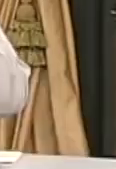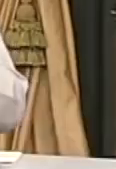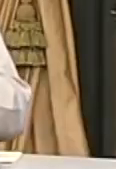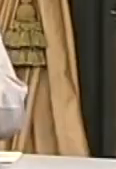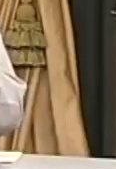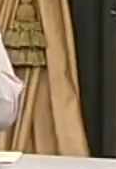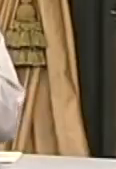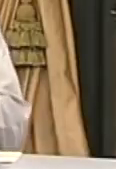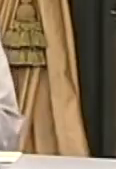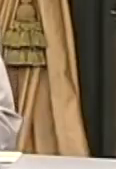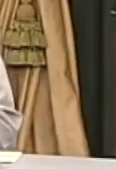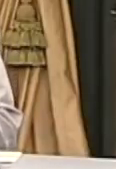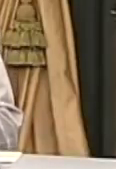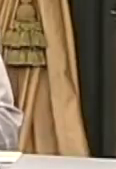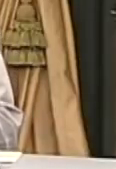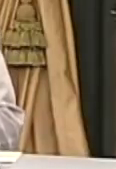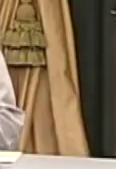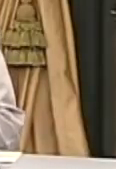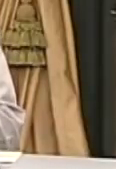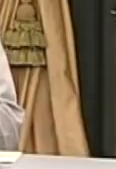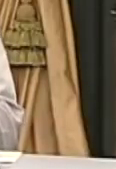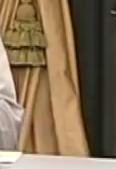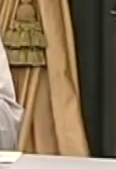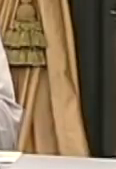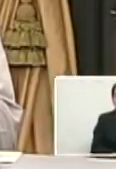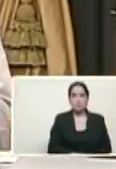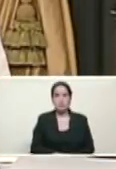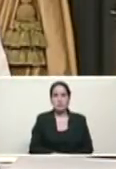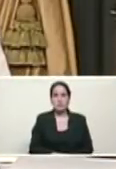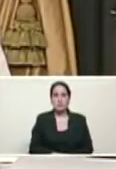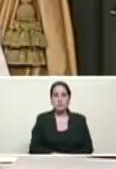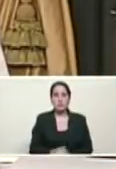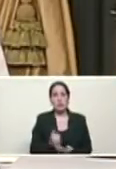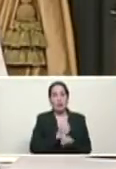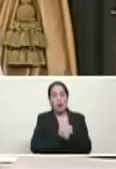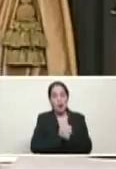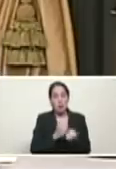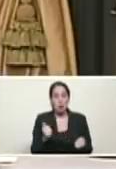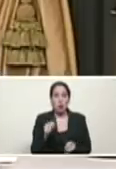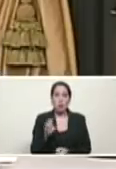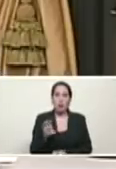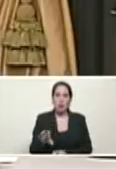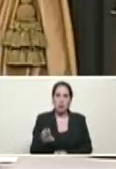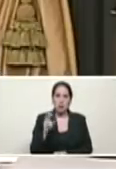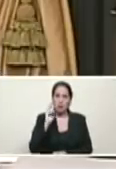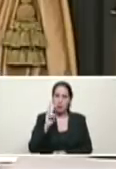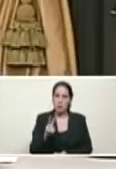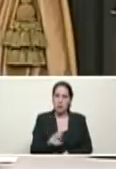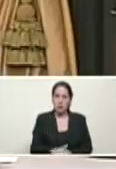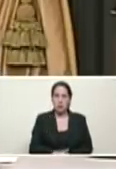por nuestro pueblo, por nuestra ciudad, el amor por nuestra patria. Vamos a hacer un pase